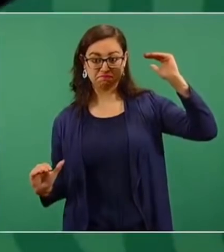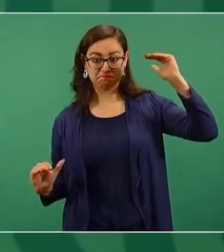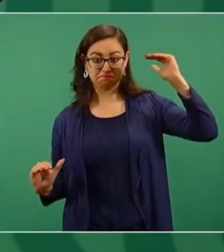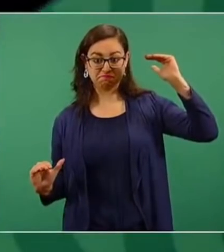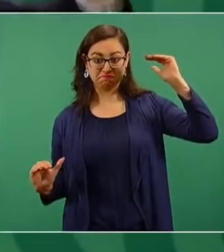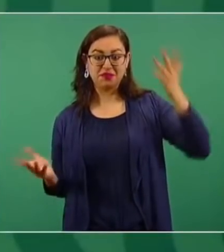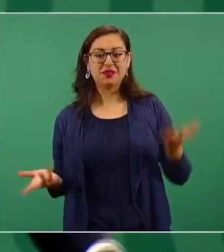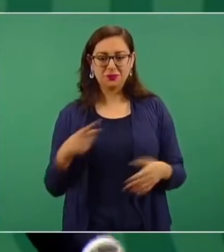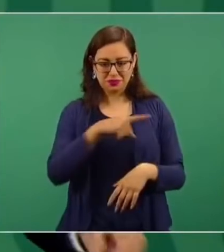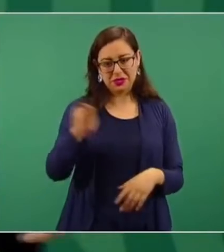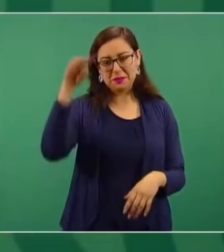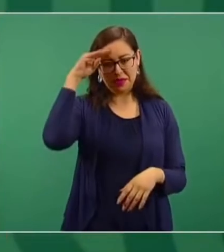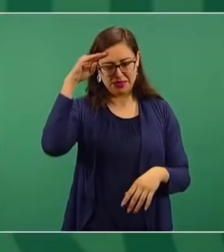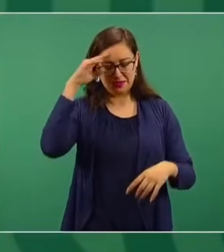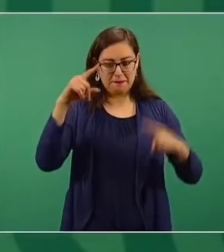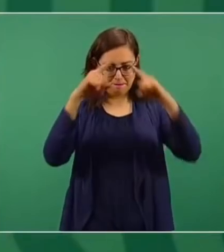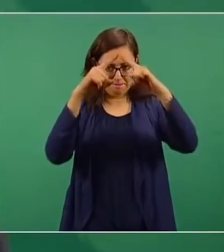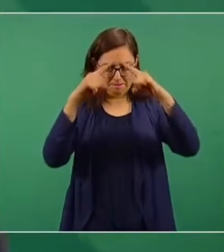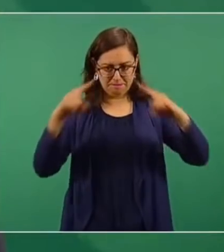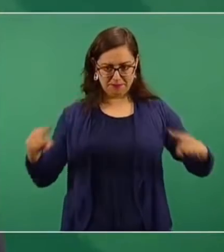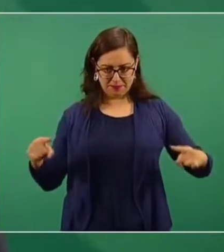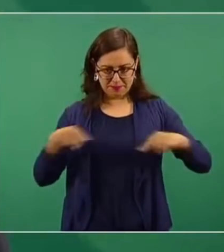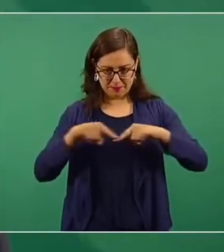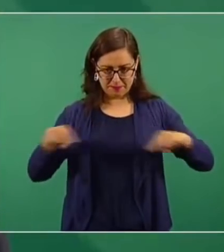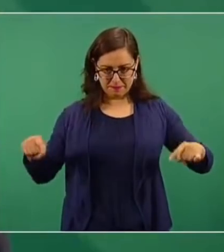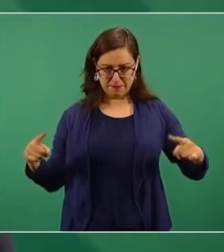imagínense una pirámide, un cerro,